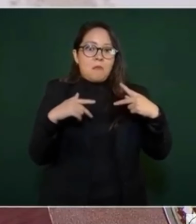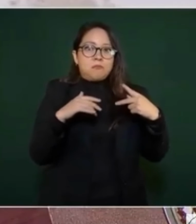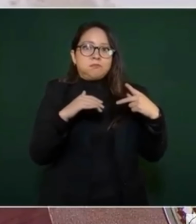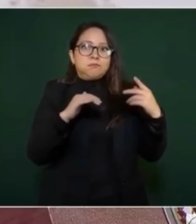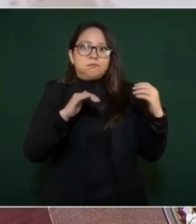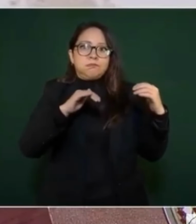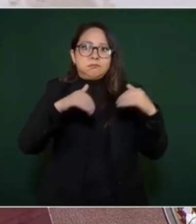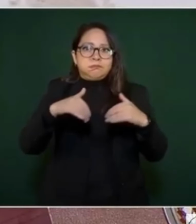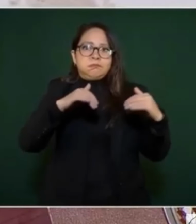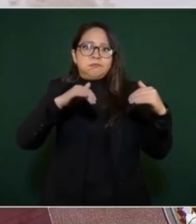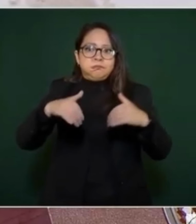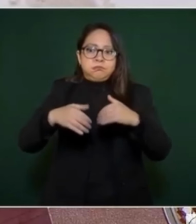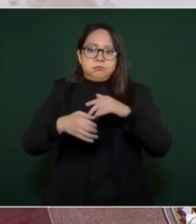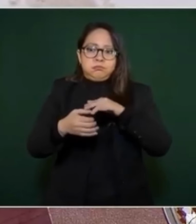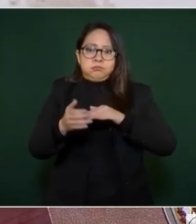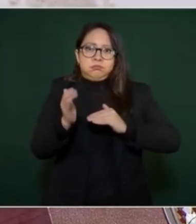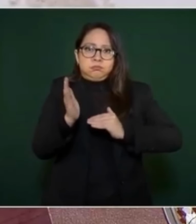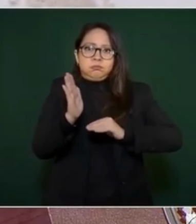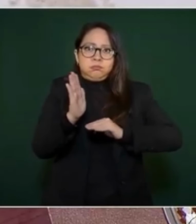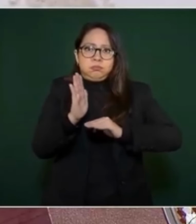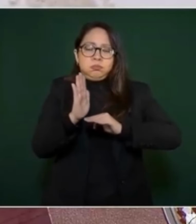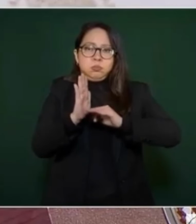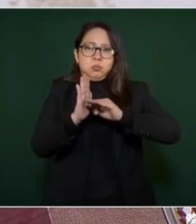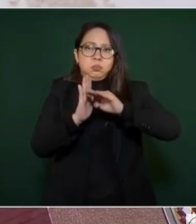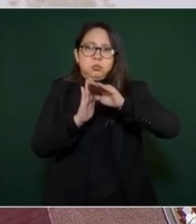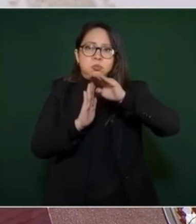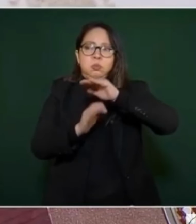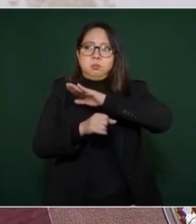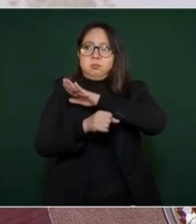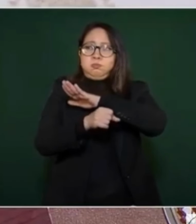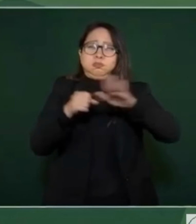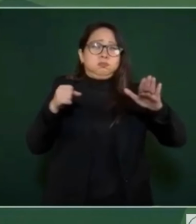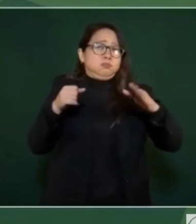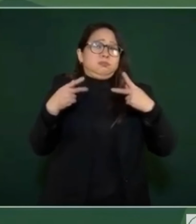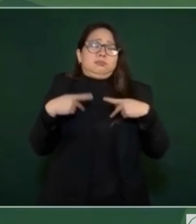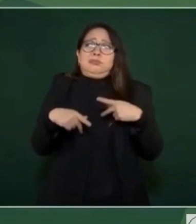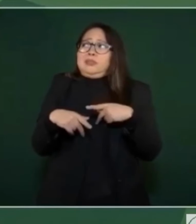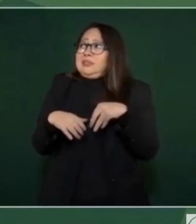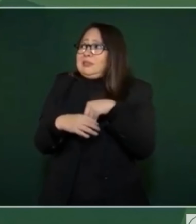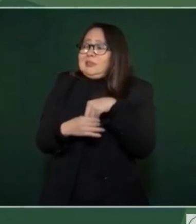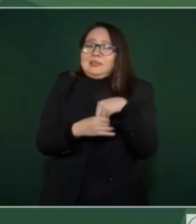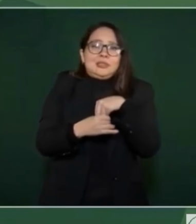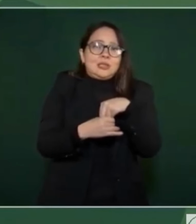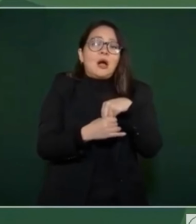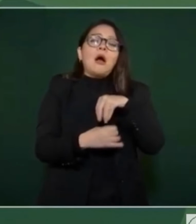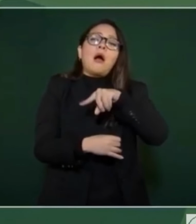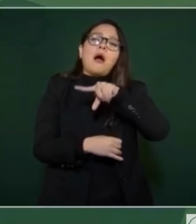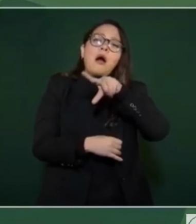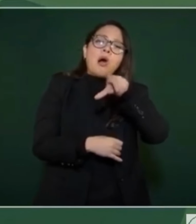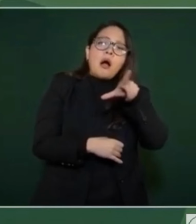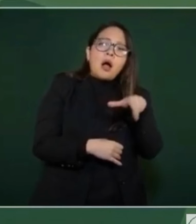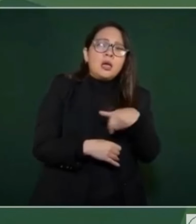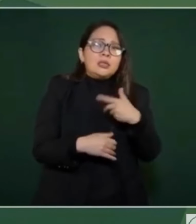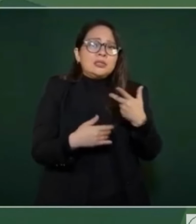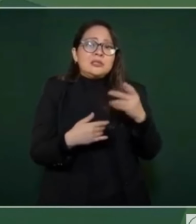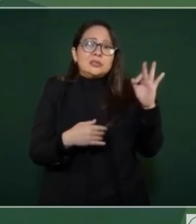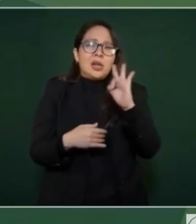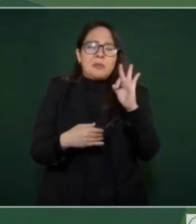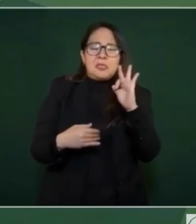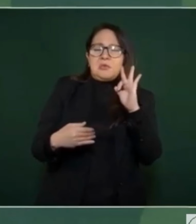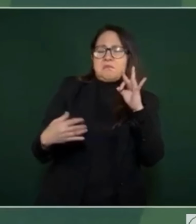posibilidades de un motín y de que haya enfrentamientos, pérdida de vidas